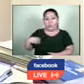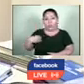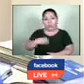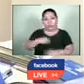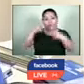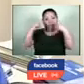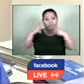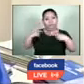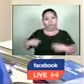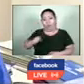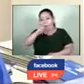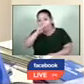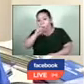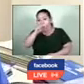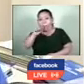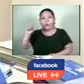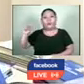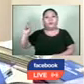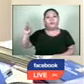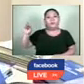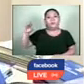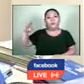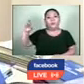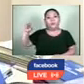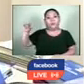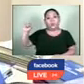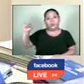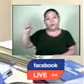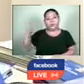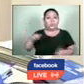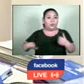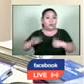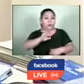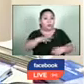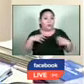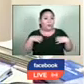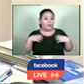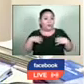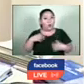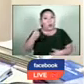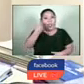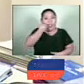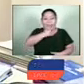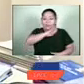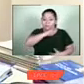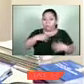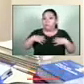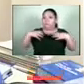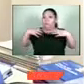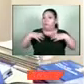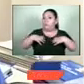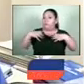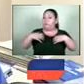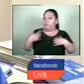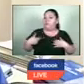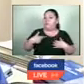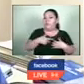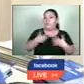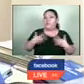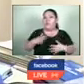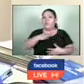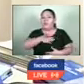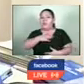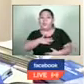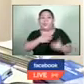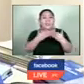de tuberculosis tienen que ver con la calidad de vida y sobre todo enfermedad pulmonar. Con el pasar del tiempo, estos pacientes desarrollan